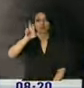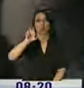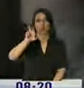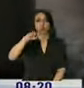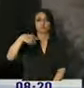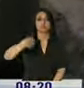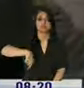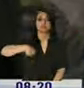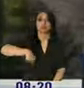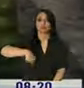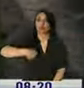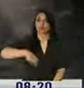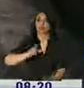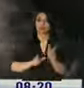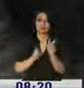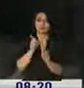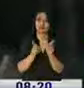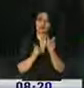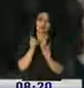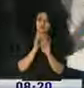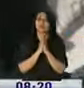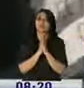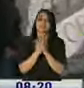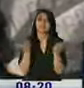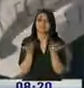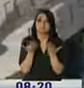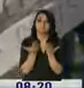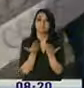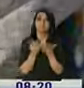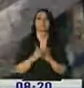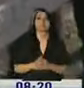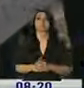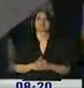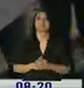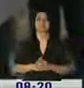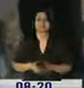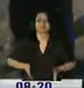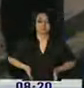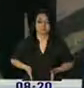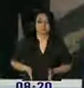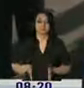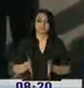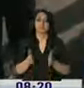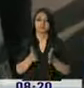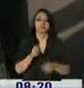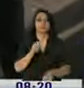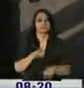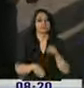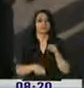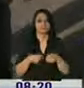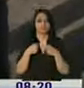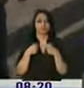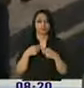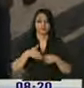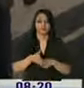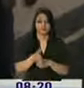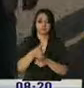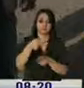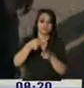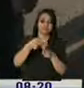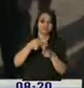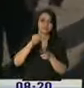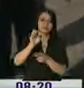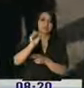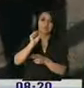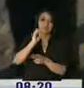esta vez los moradores lo que les preocupa es el mal estado de esta vía. Aquí es la calle Graciela Escudero, en este tramo ya